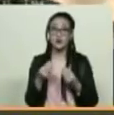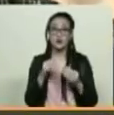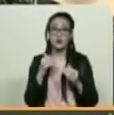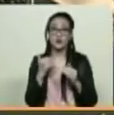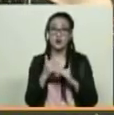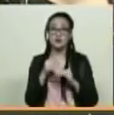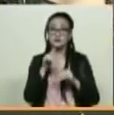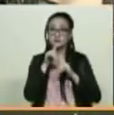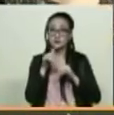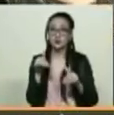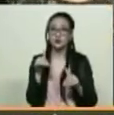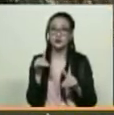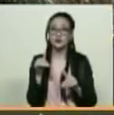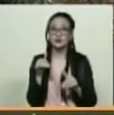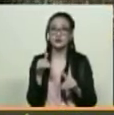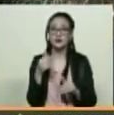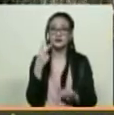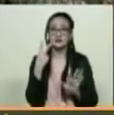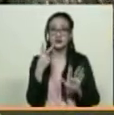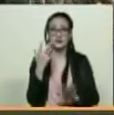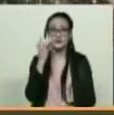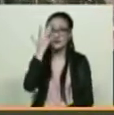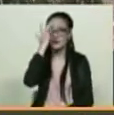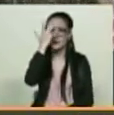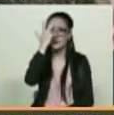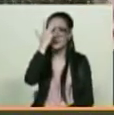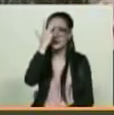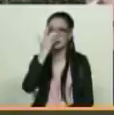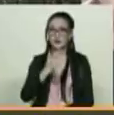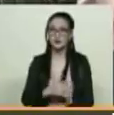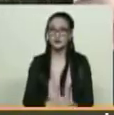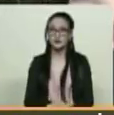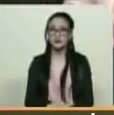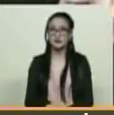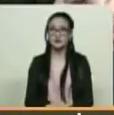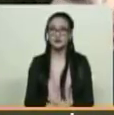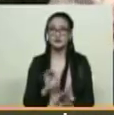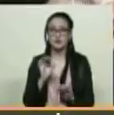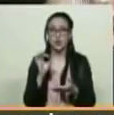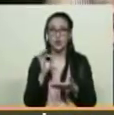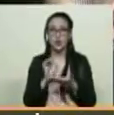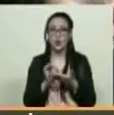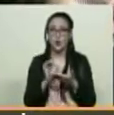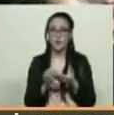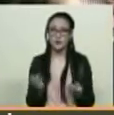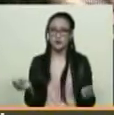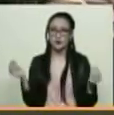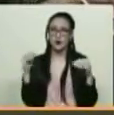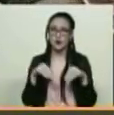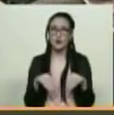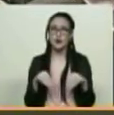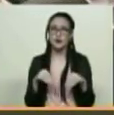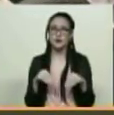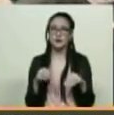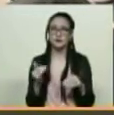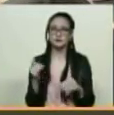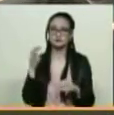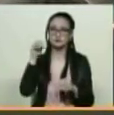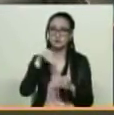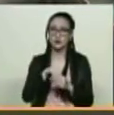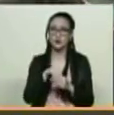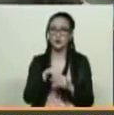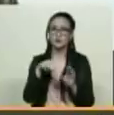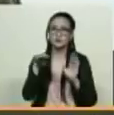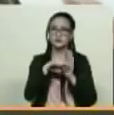las convocamos el 7 de febrero. Dijimos que ese documento de acuerdo lo incluiríamos en